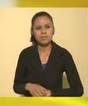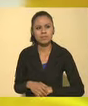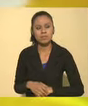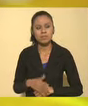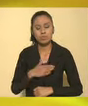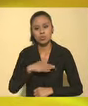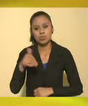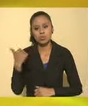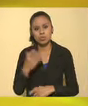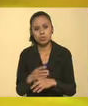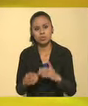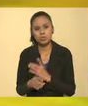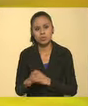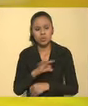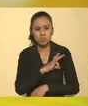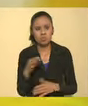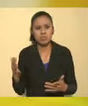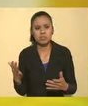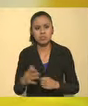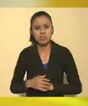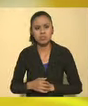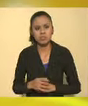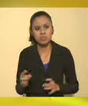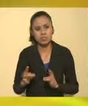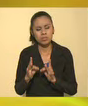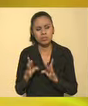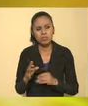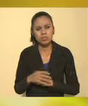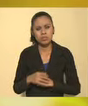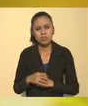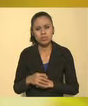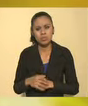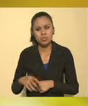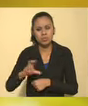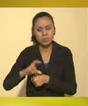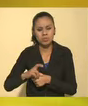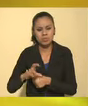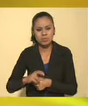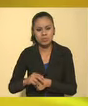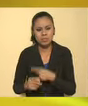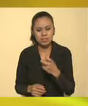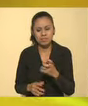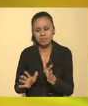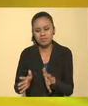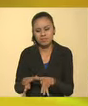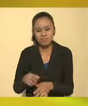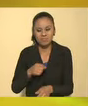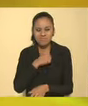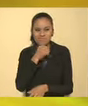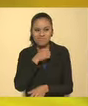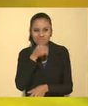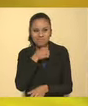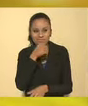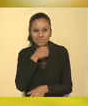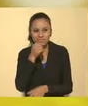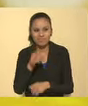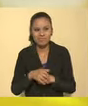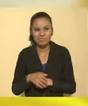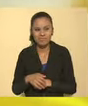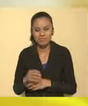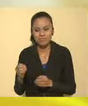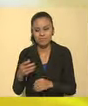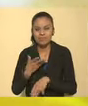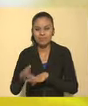pueden hacer, que también suele suceder, que a veces compras huevos y dices, ay, este ya está muy viejito, está fresco. ¿No?